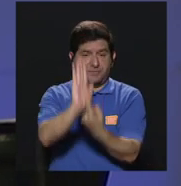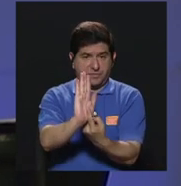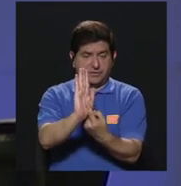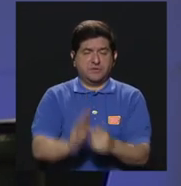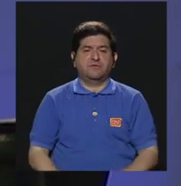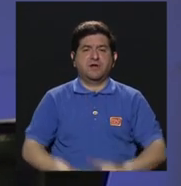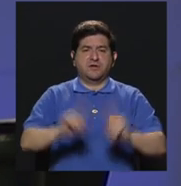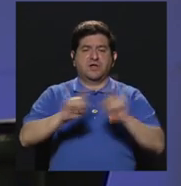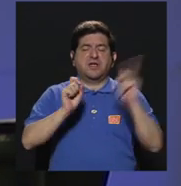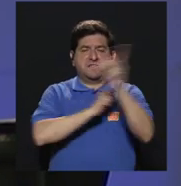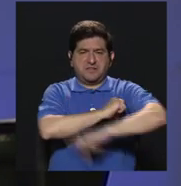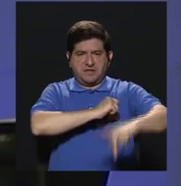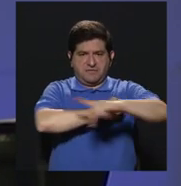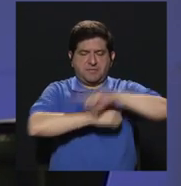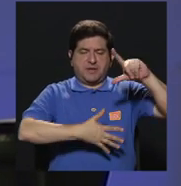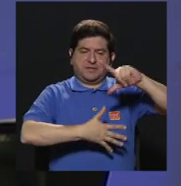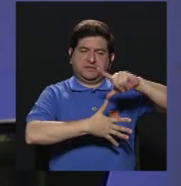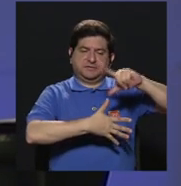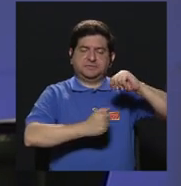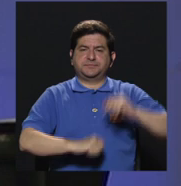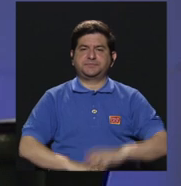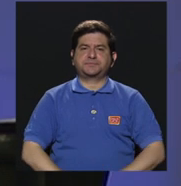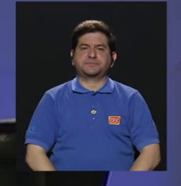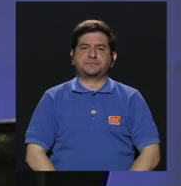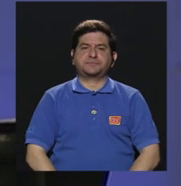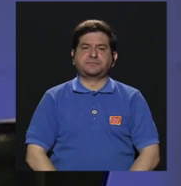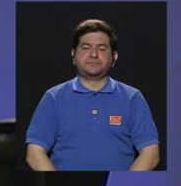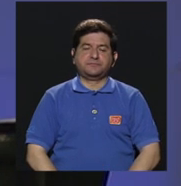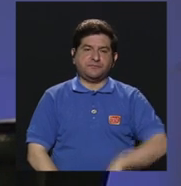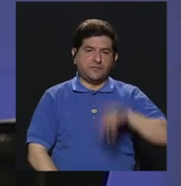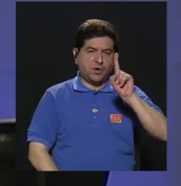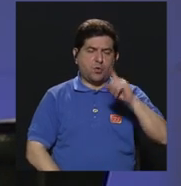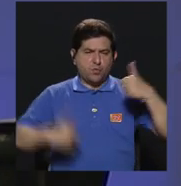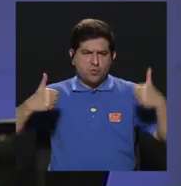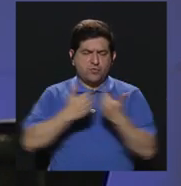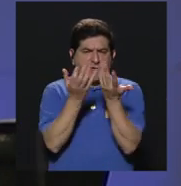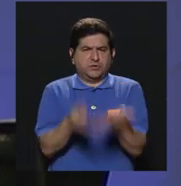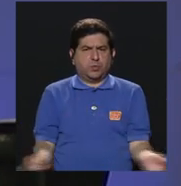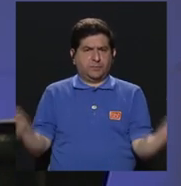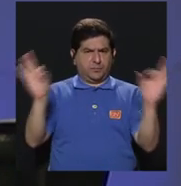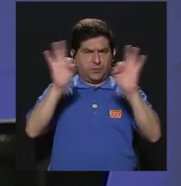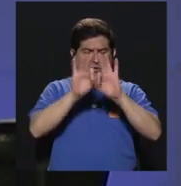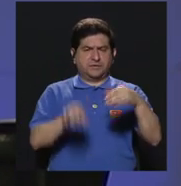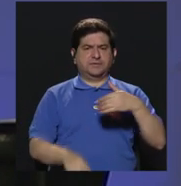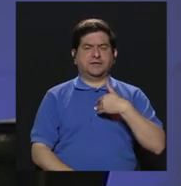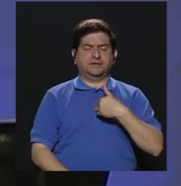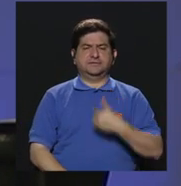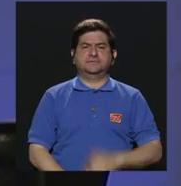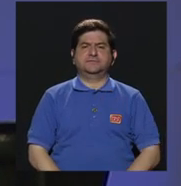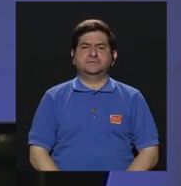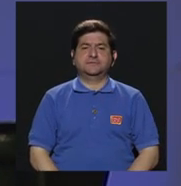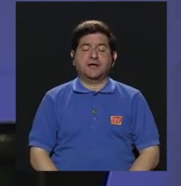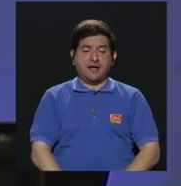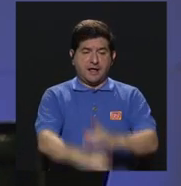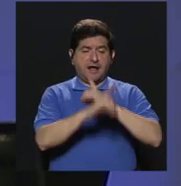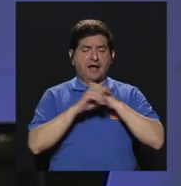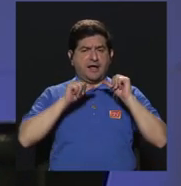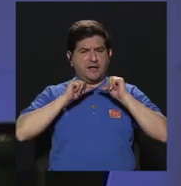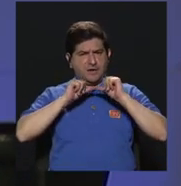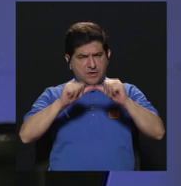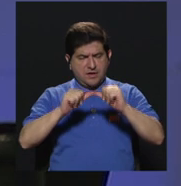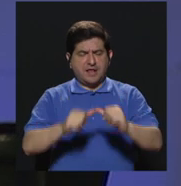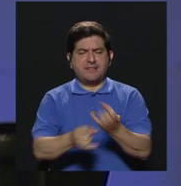manifiesto en otros países de Latinoamérica. Uno de los desafíos más importantes que tenemos es la defensa permanente